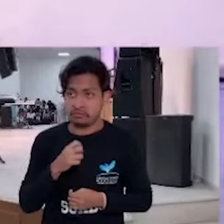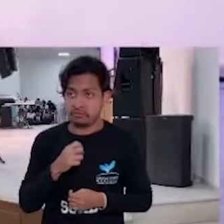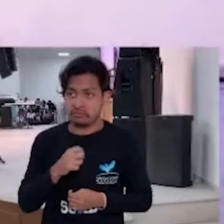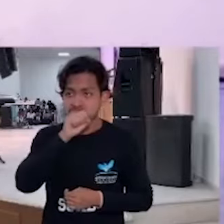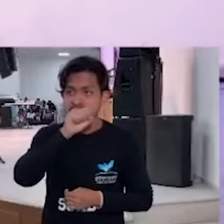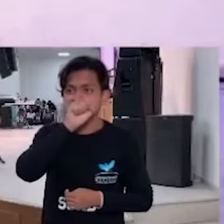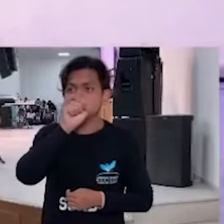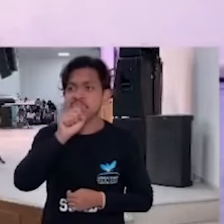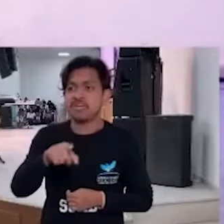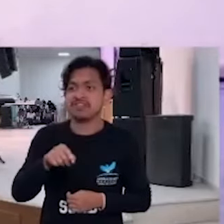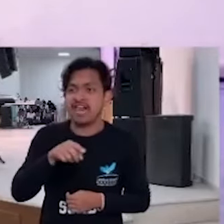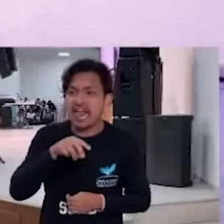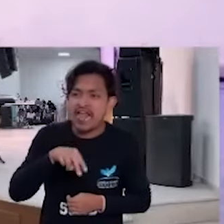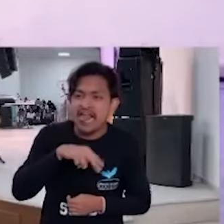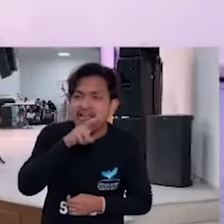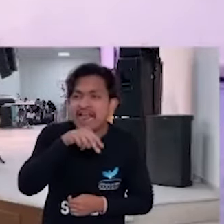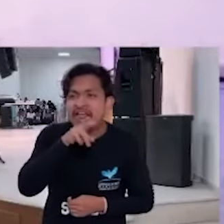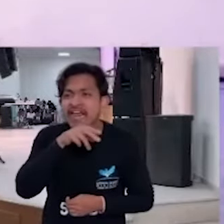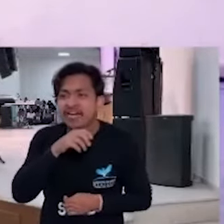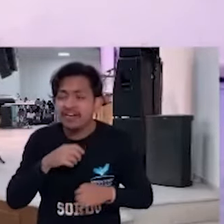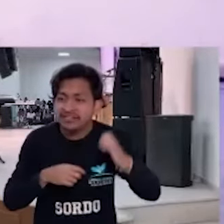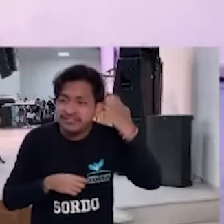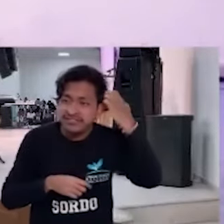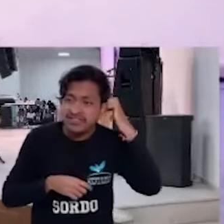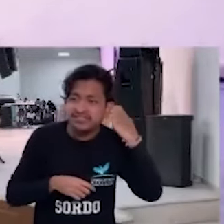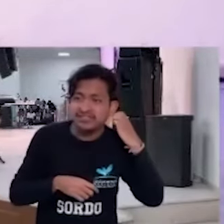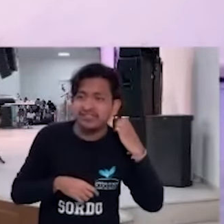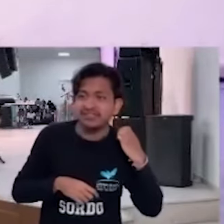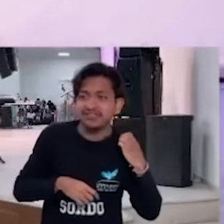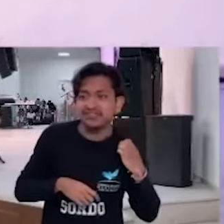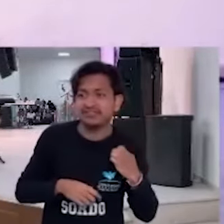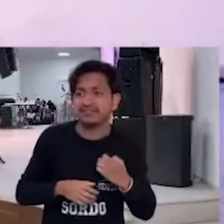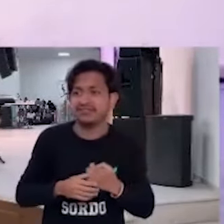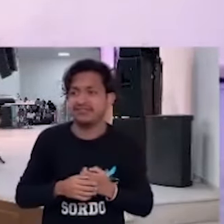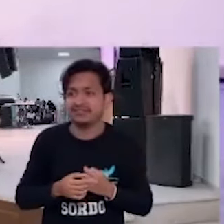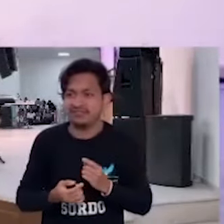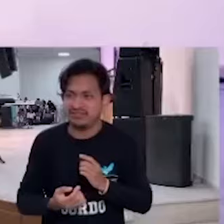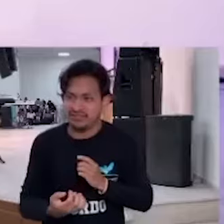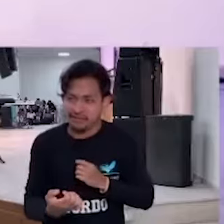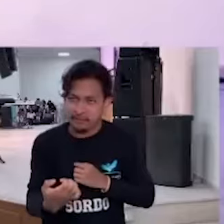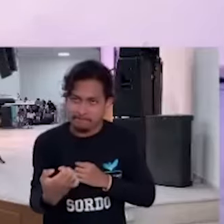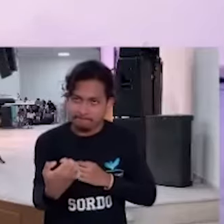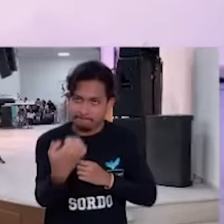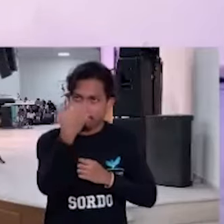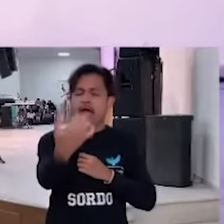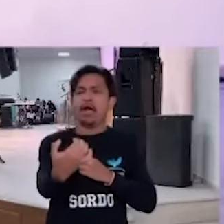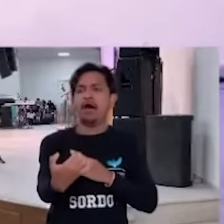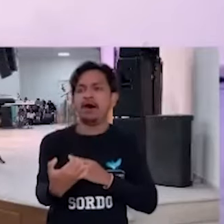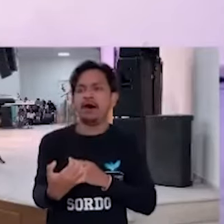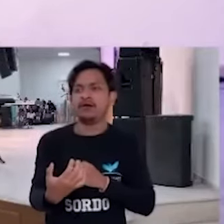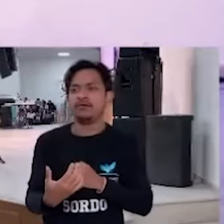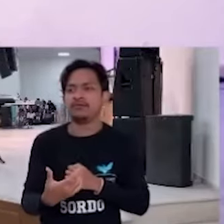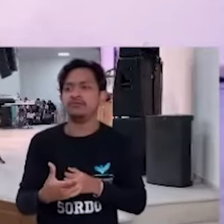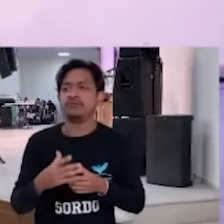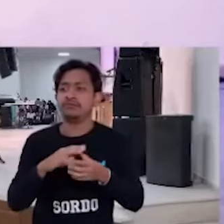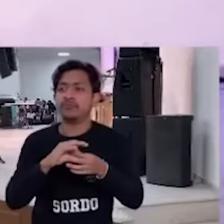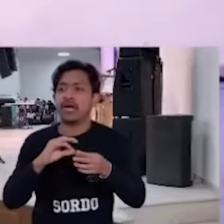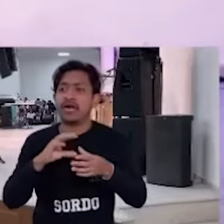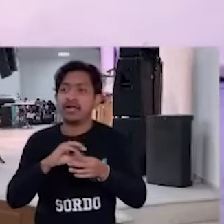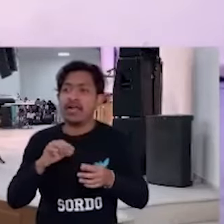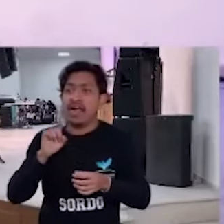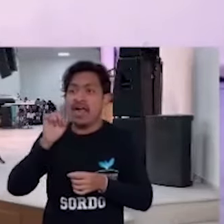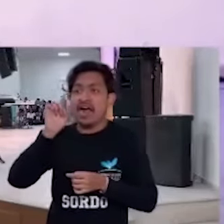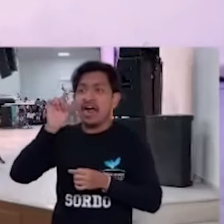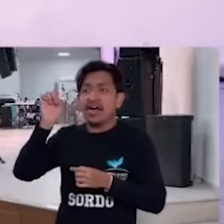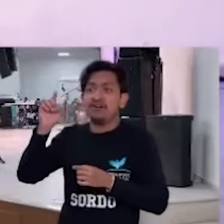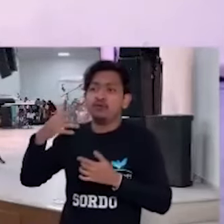Eva, perdón, la engañó. Le dijo: no, o sea, le dio a entender, Dios es egoísta. ¿Cómo Dios te...? O sea, Eva le